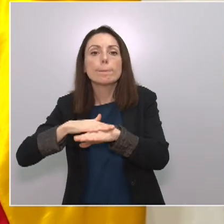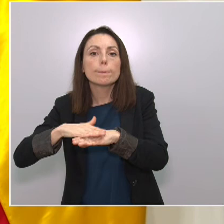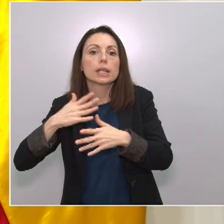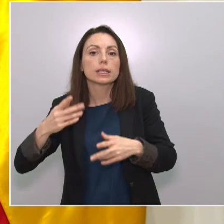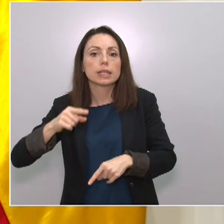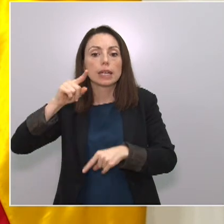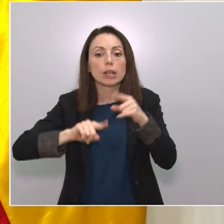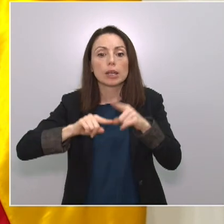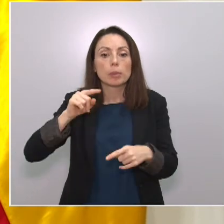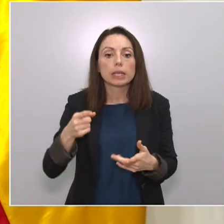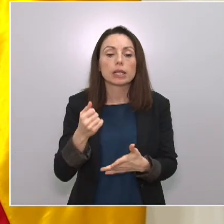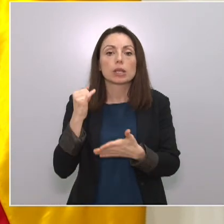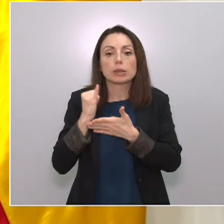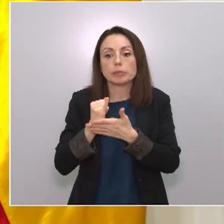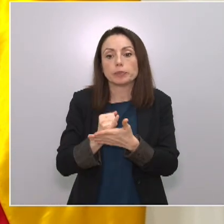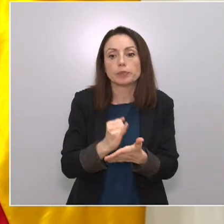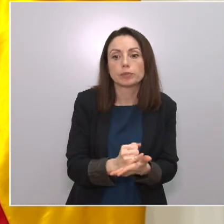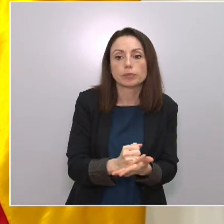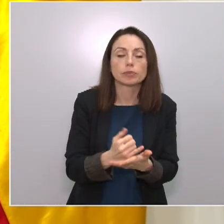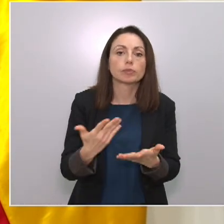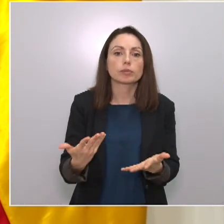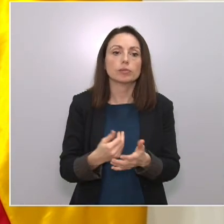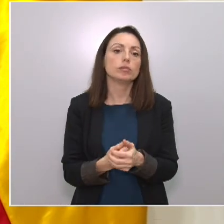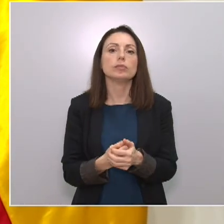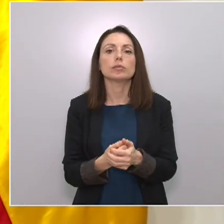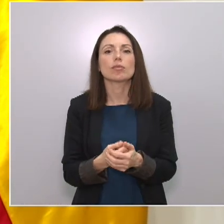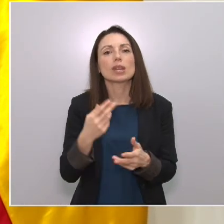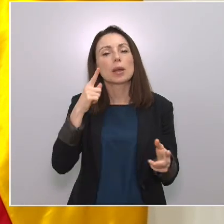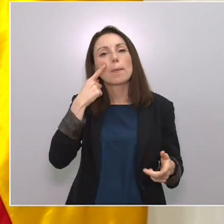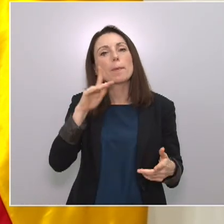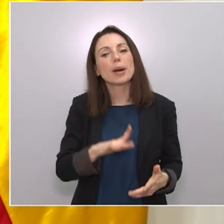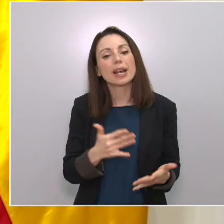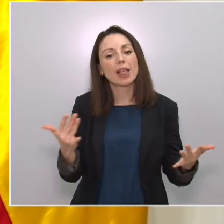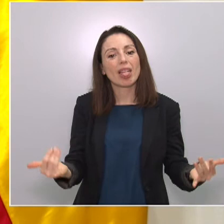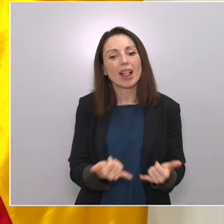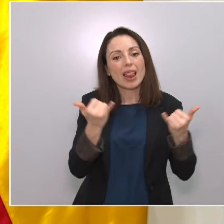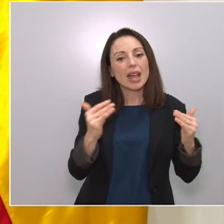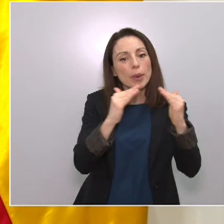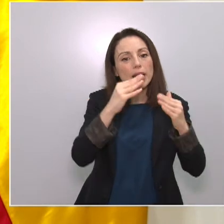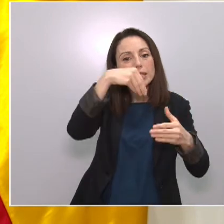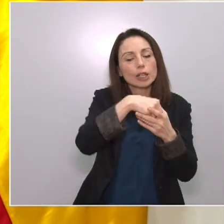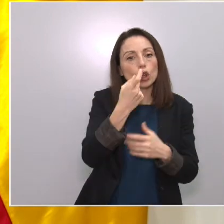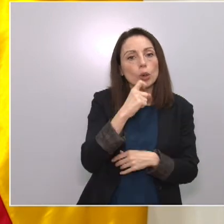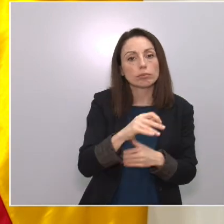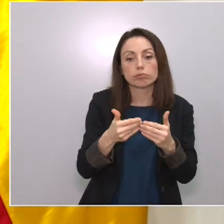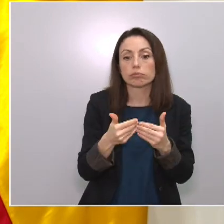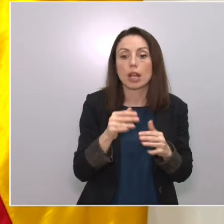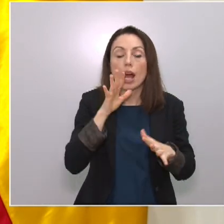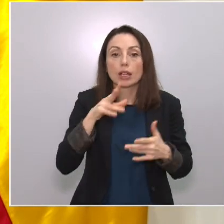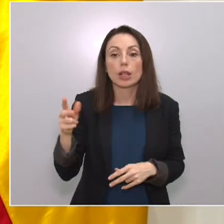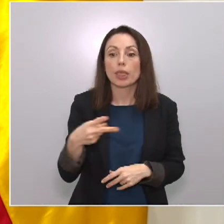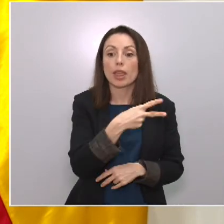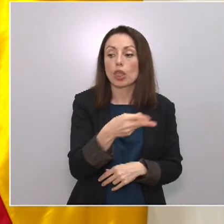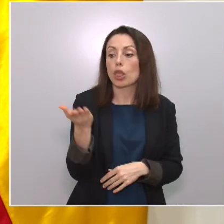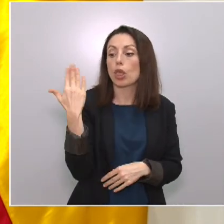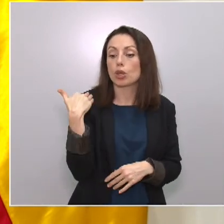capacidad, no hacíamos test a los casos que consideramos leves que estaban en su domicilio. Hoy día, de hace ya prácticamente 2 semanas, se